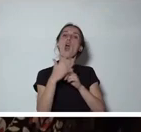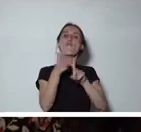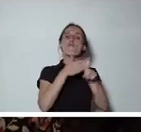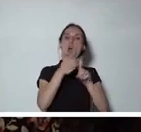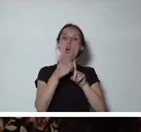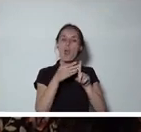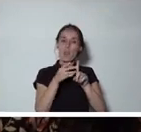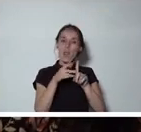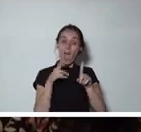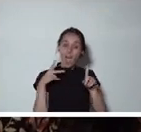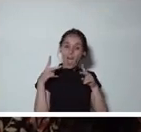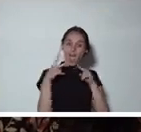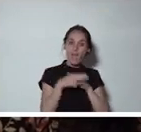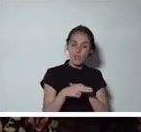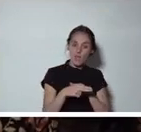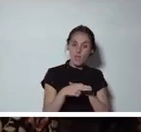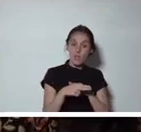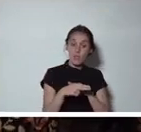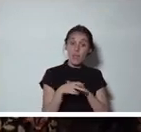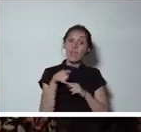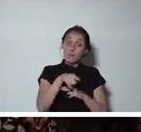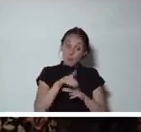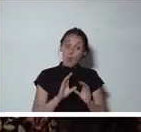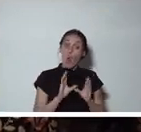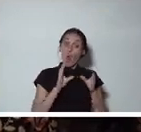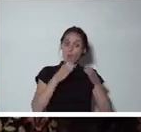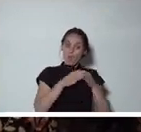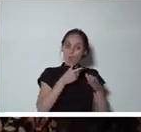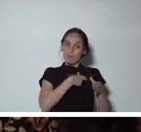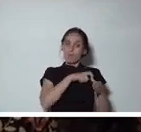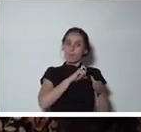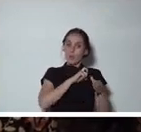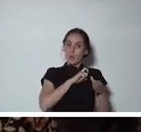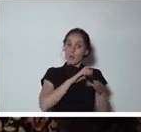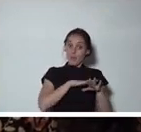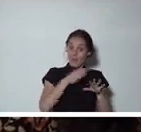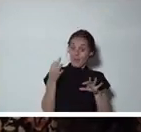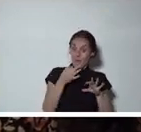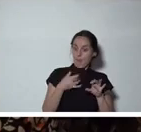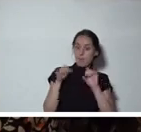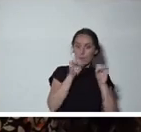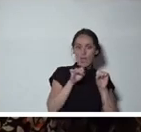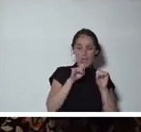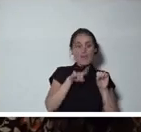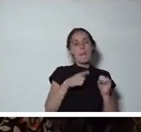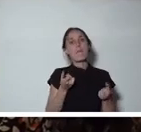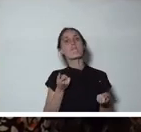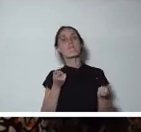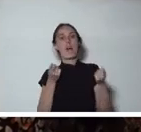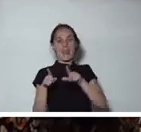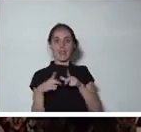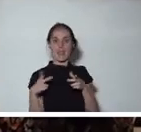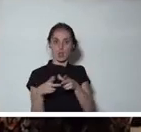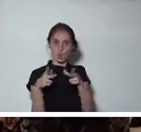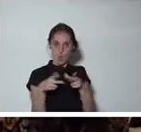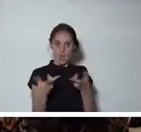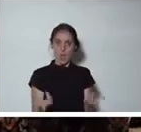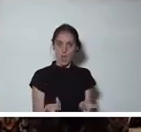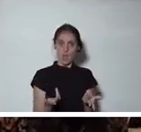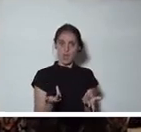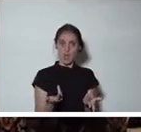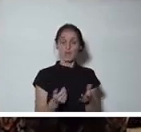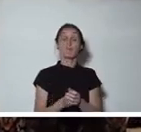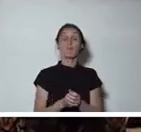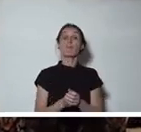esos cuerpos deben parecerse a la sociedad a la que tienen que proteger y cuidar no Por lo tanto nos queda mucho para avanzar por ejemplo